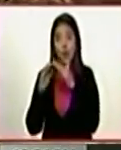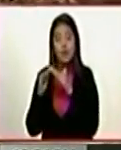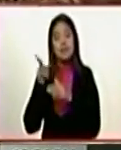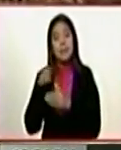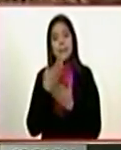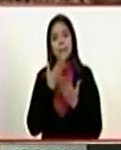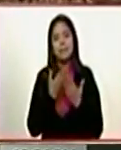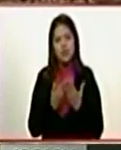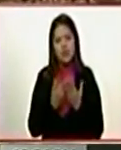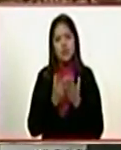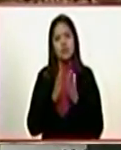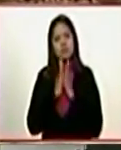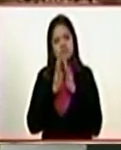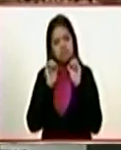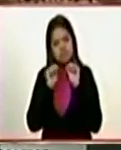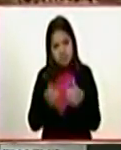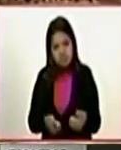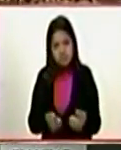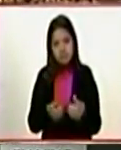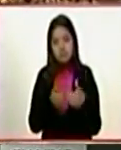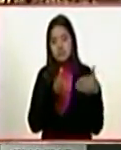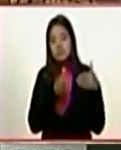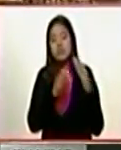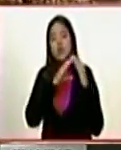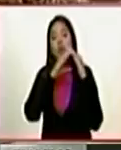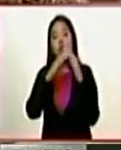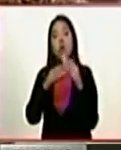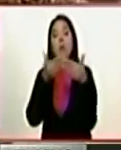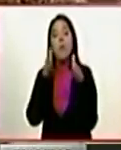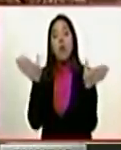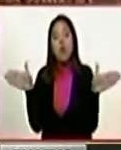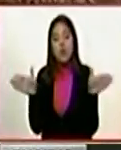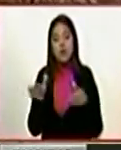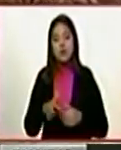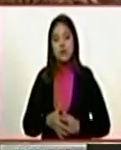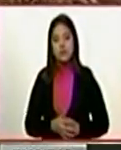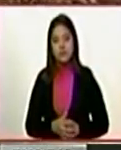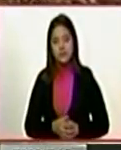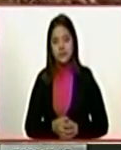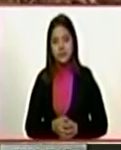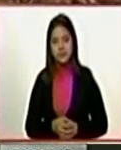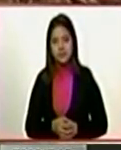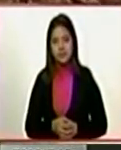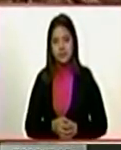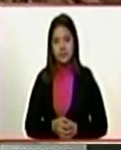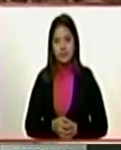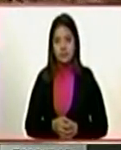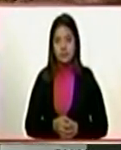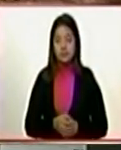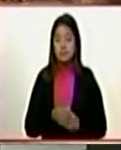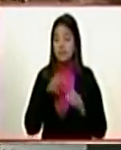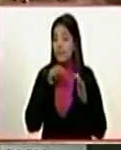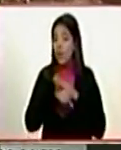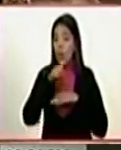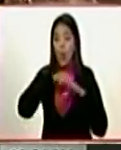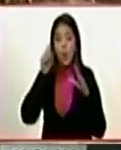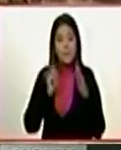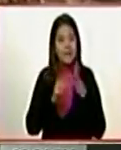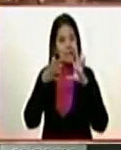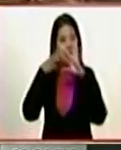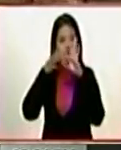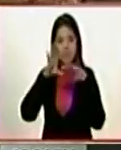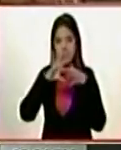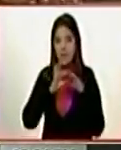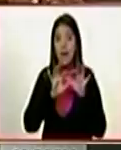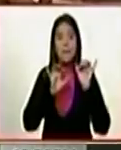solicitó que se abriera una ruta de transporte público, de transporte colectivo, que abarcara toda la cota 905.